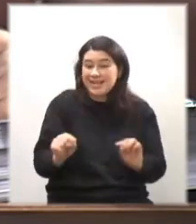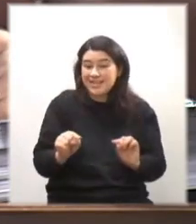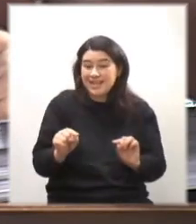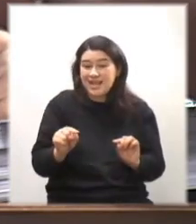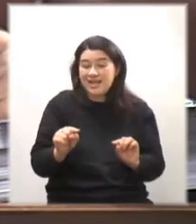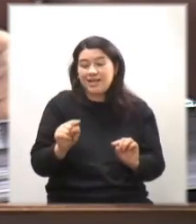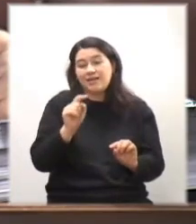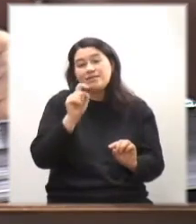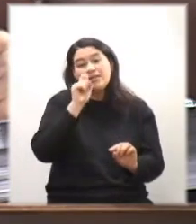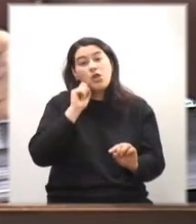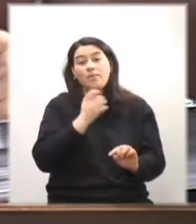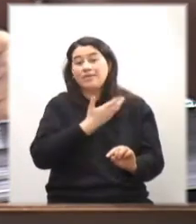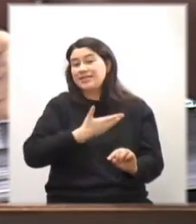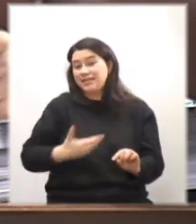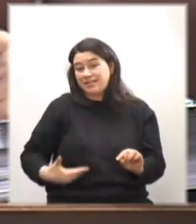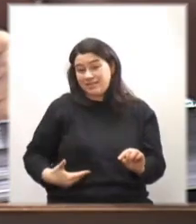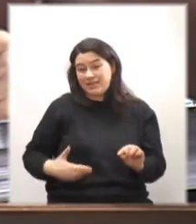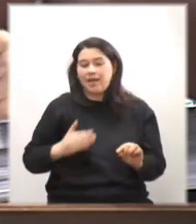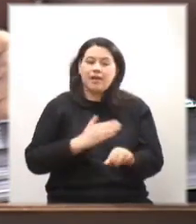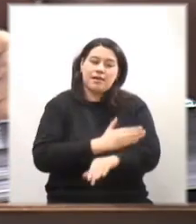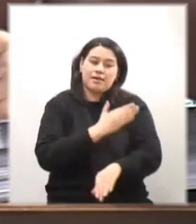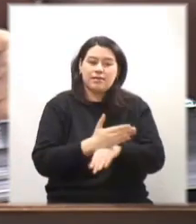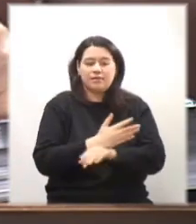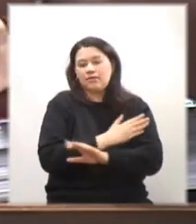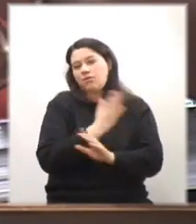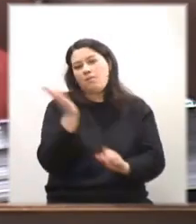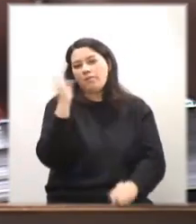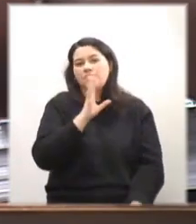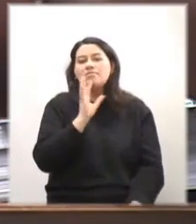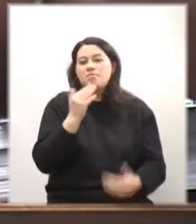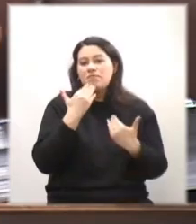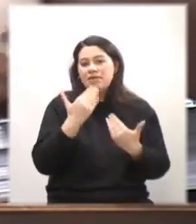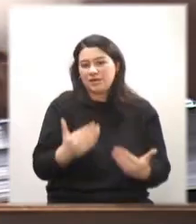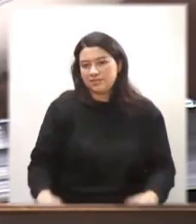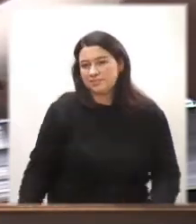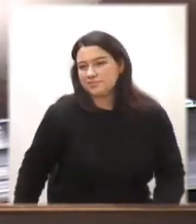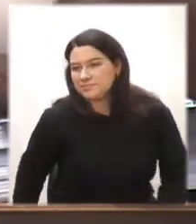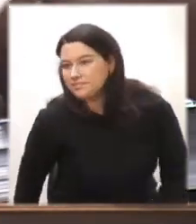Esta, señor presidente, es la herencia imperdonable. Muchas gracias.